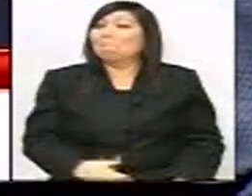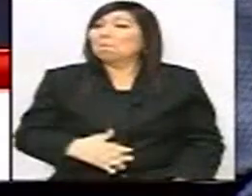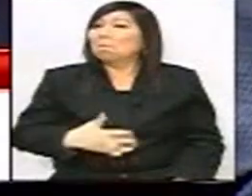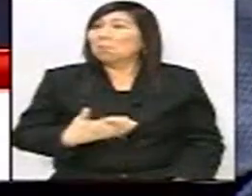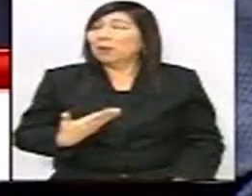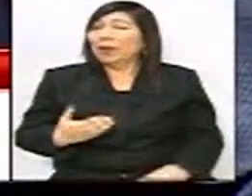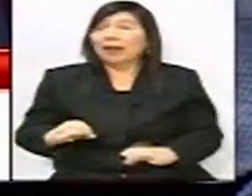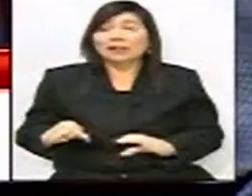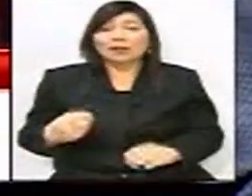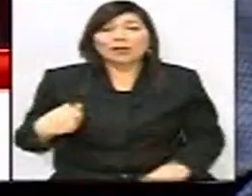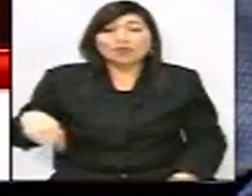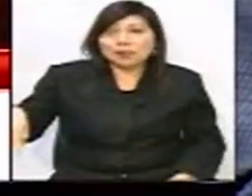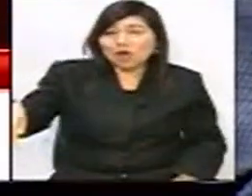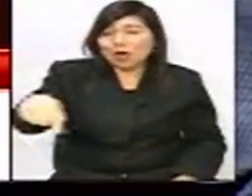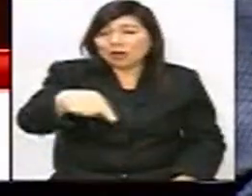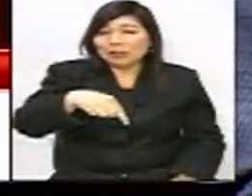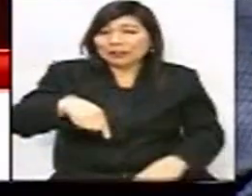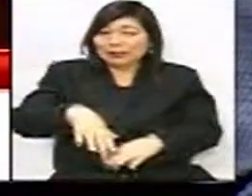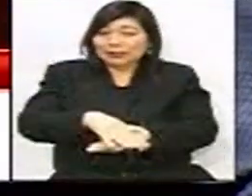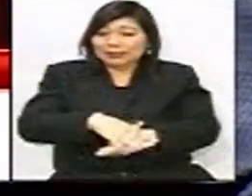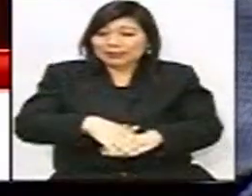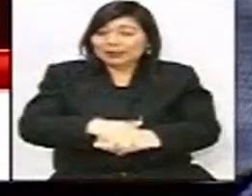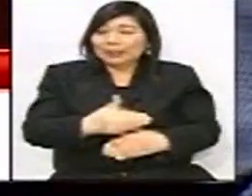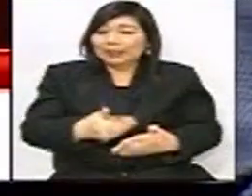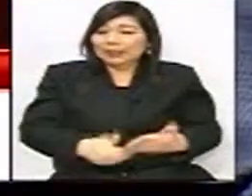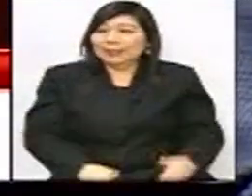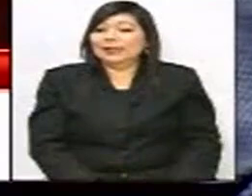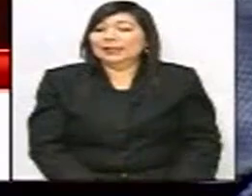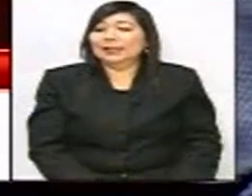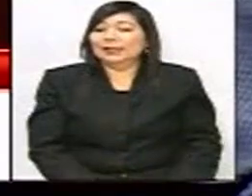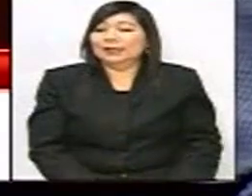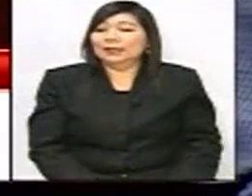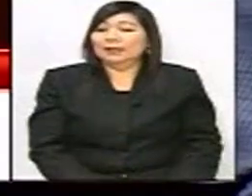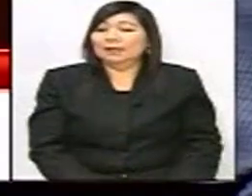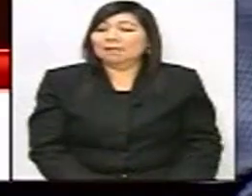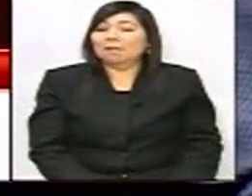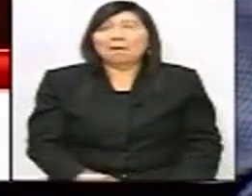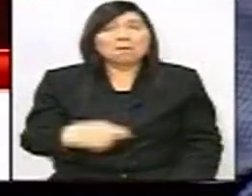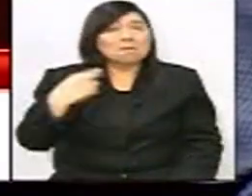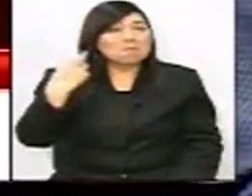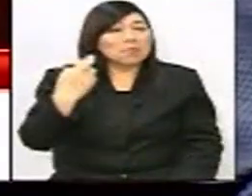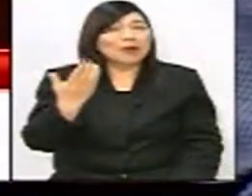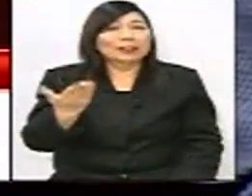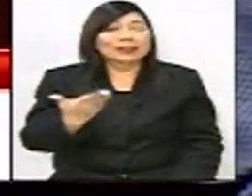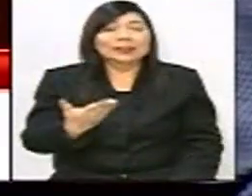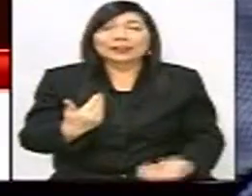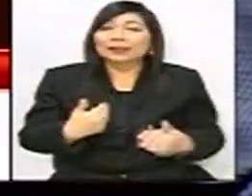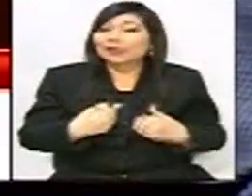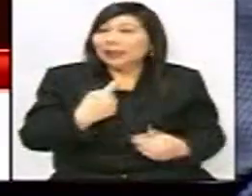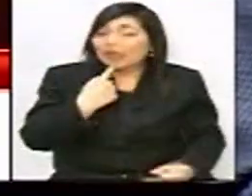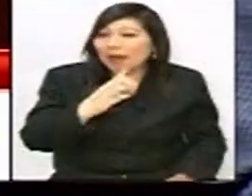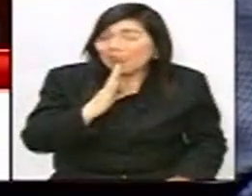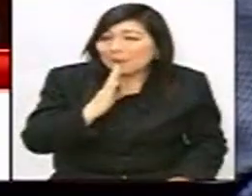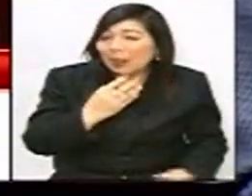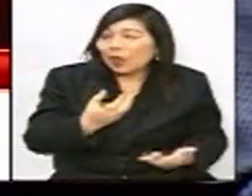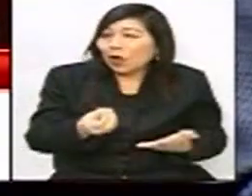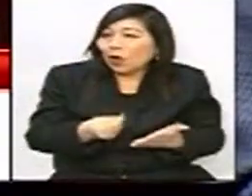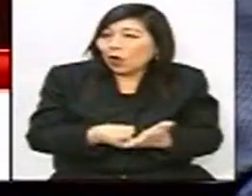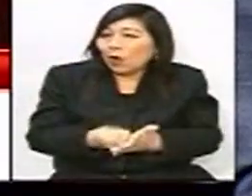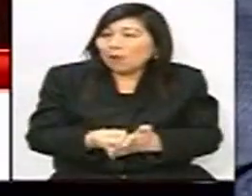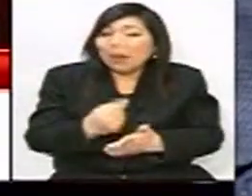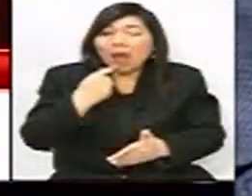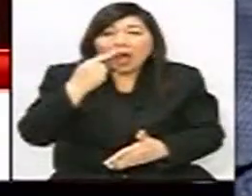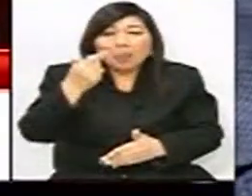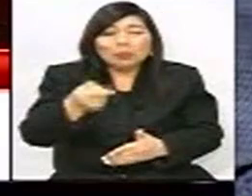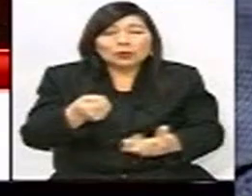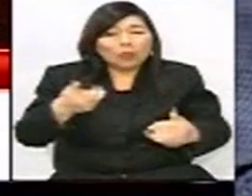podamos hacer nosotros la presión mediática. El poder político debe pronunciarse en contra del abuso